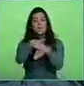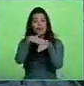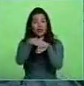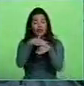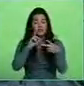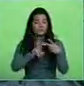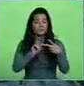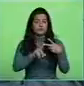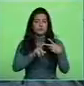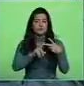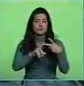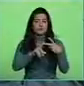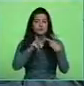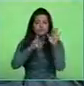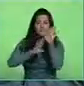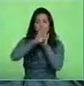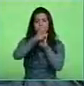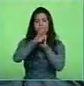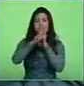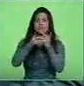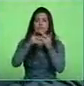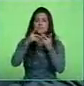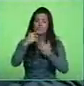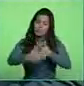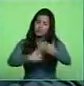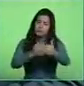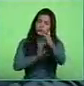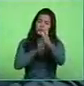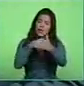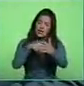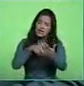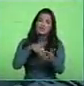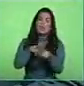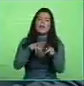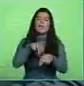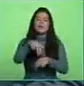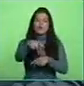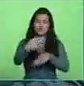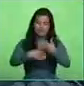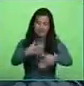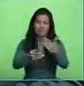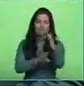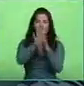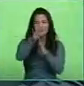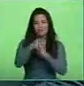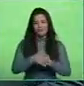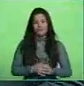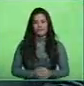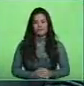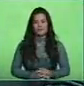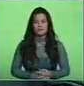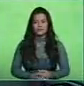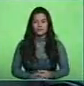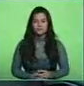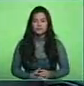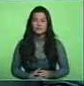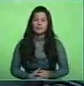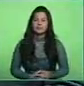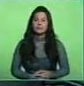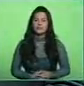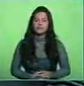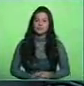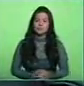redención, superación y caminar hacia adelante. I'm glad to be here on this occasion because it's a way of saying that we love